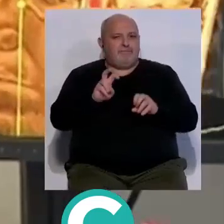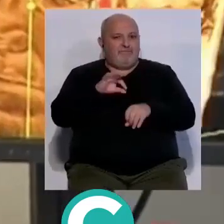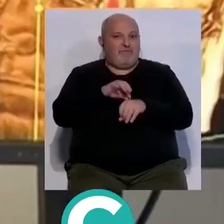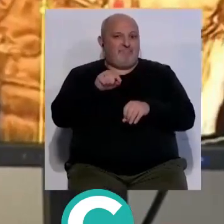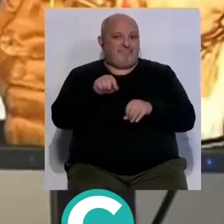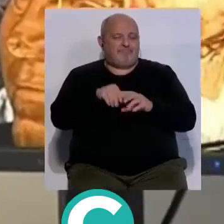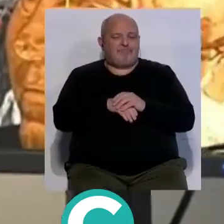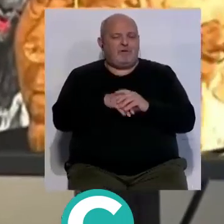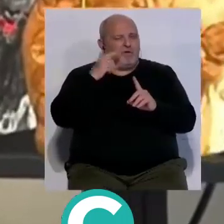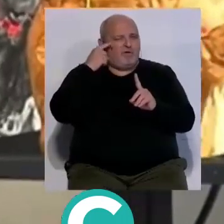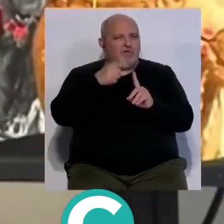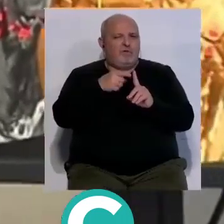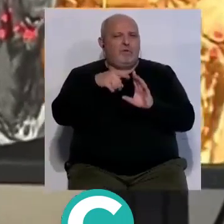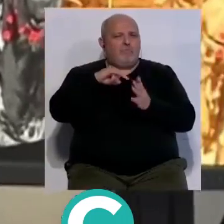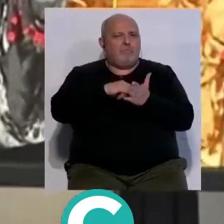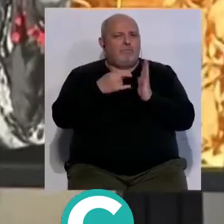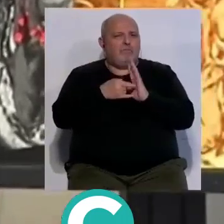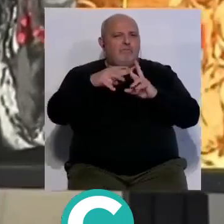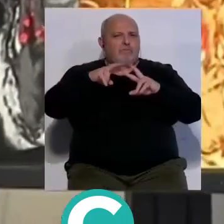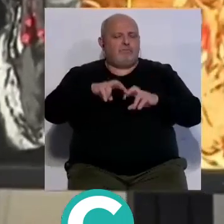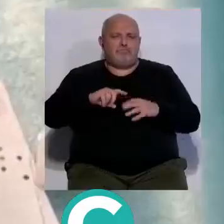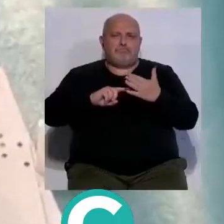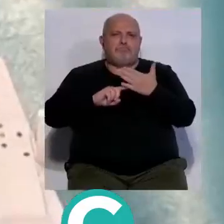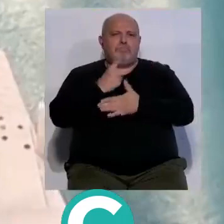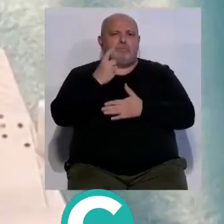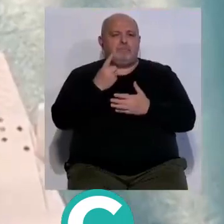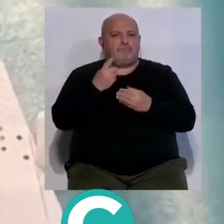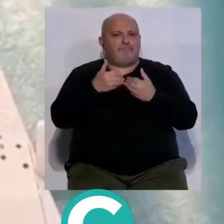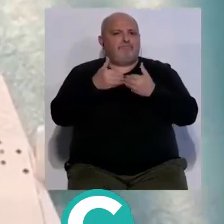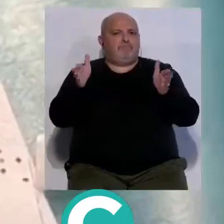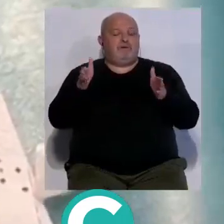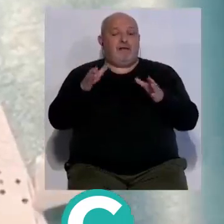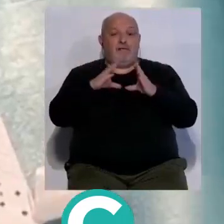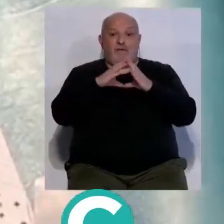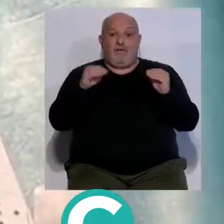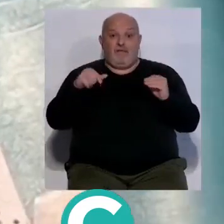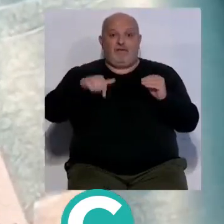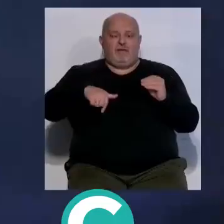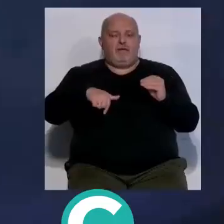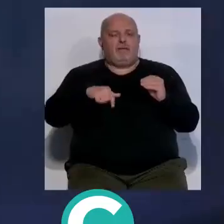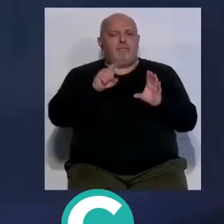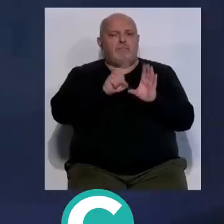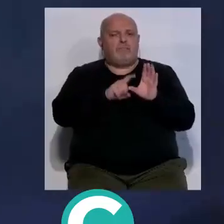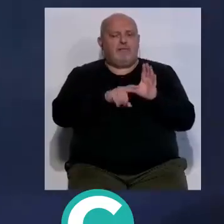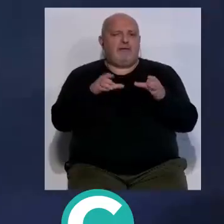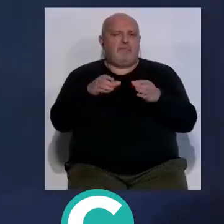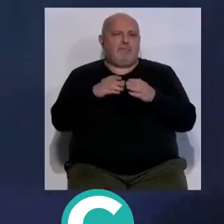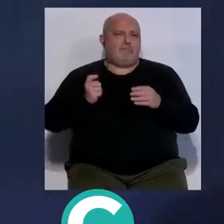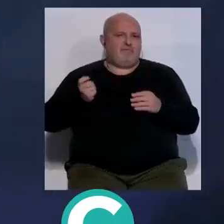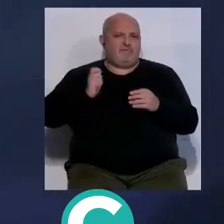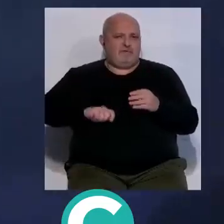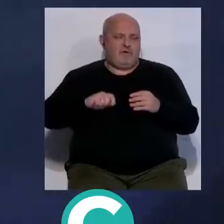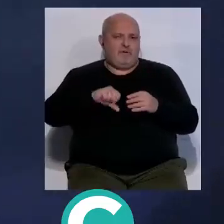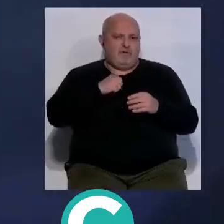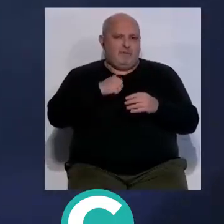patologías es el objetivo de un proyecto de investigación pionero que se ha puesto en marcha a nivel andaluz y en el que participa un equipo de profesionales